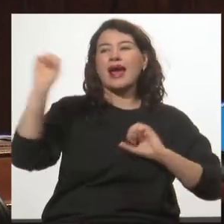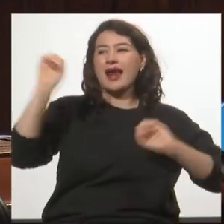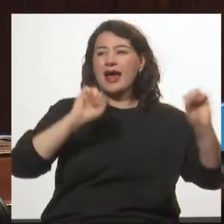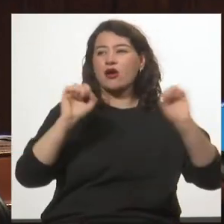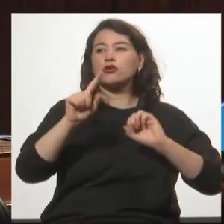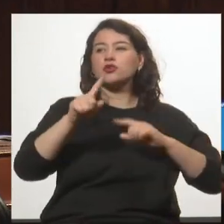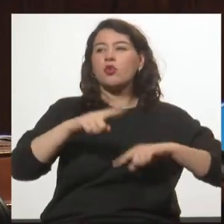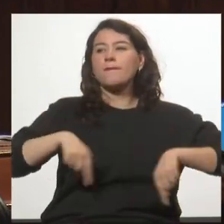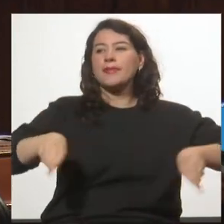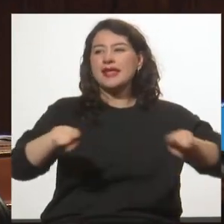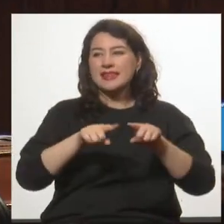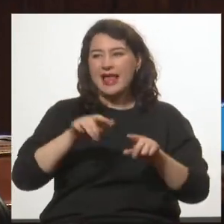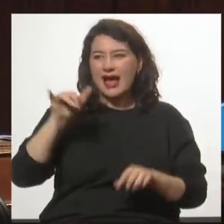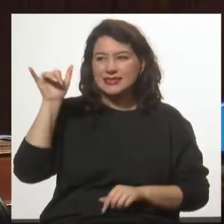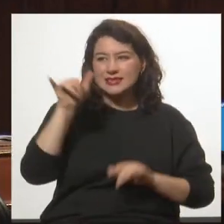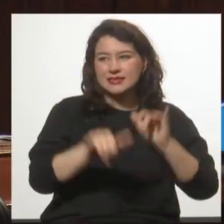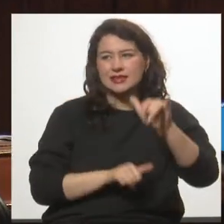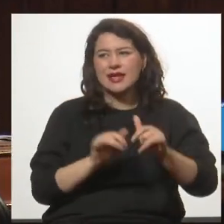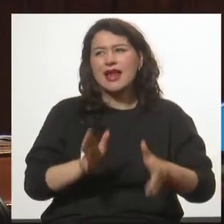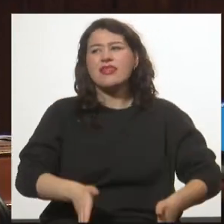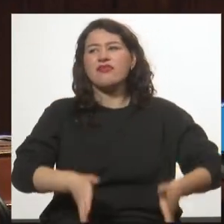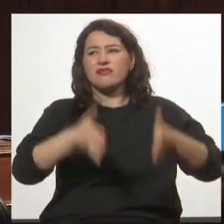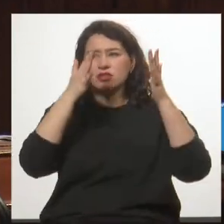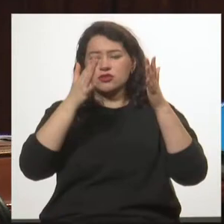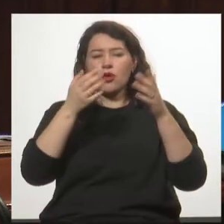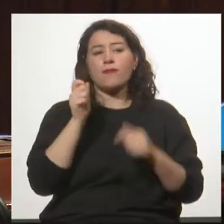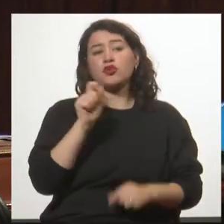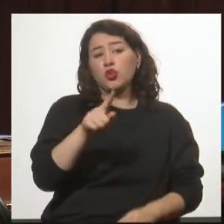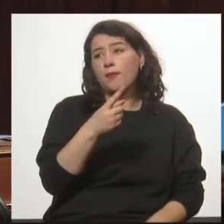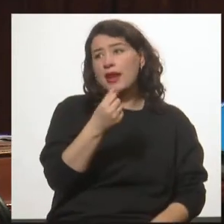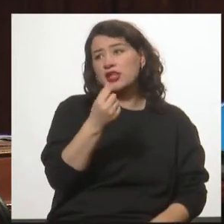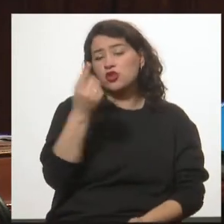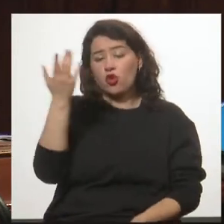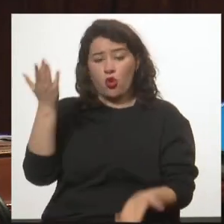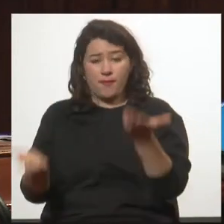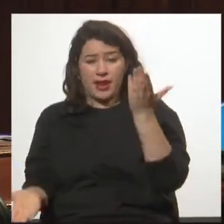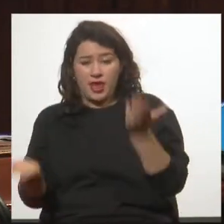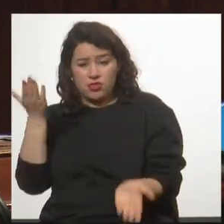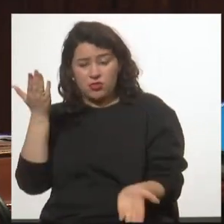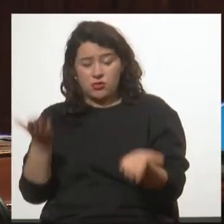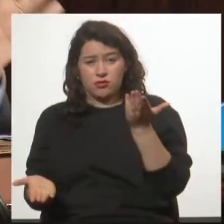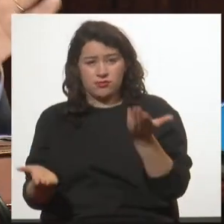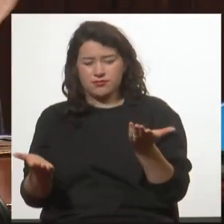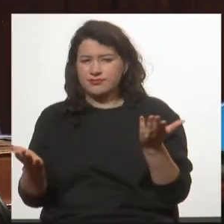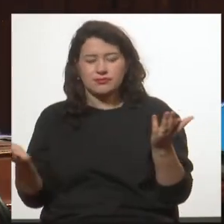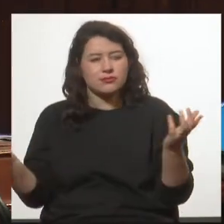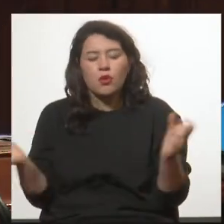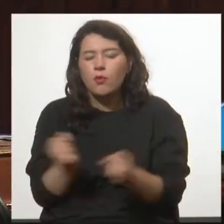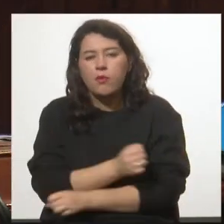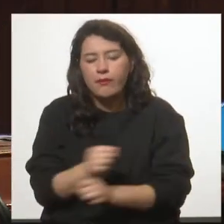el edificio y todo lo demás es inconcebible